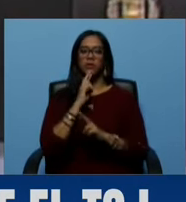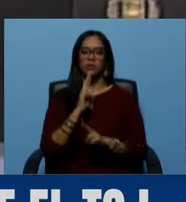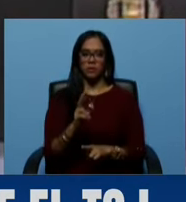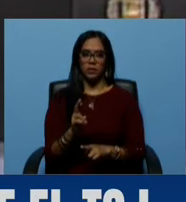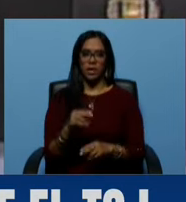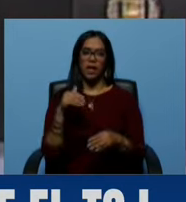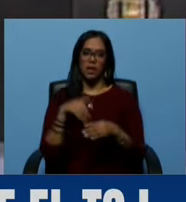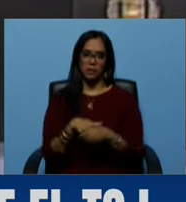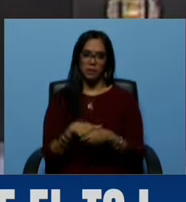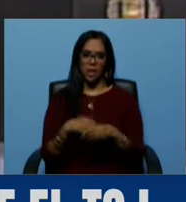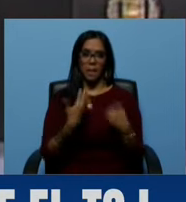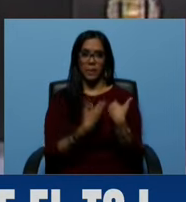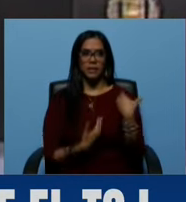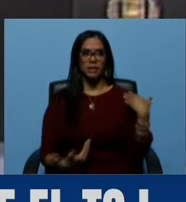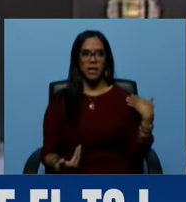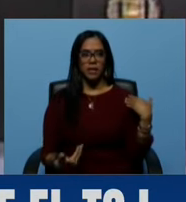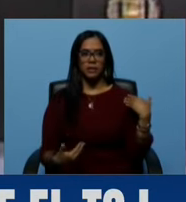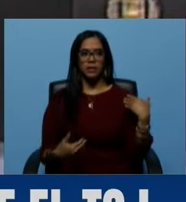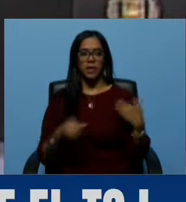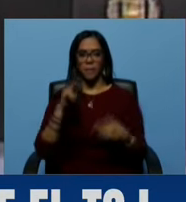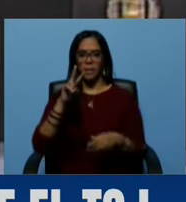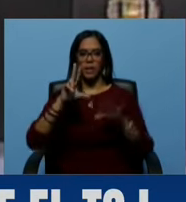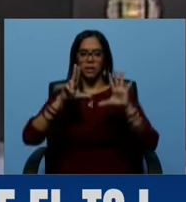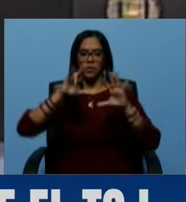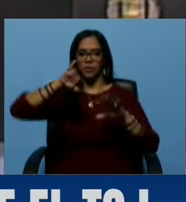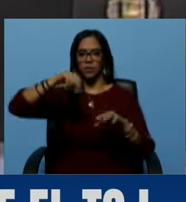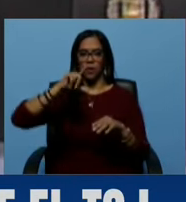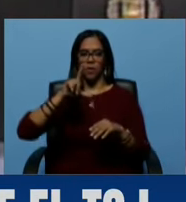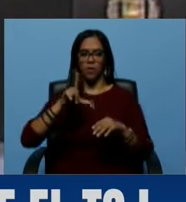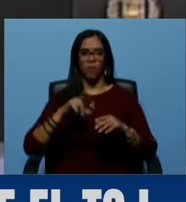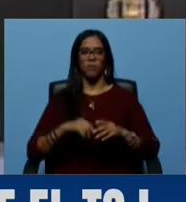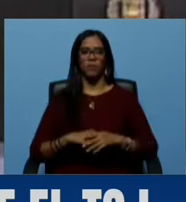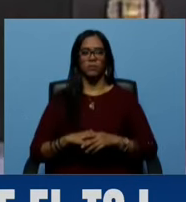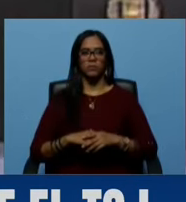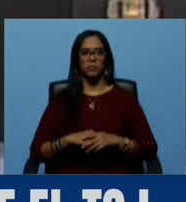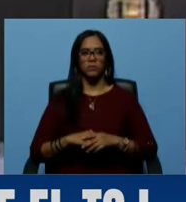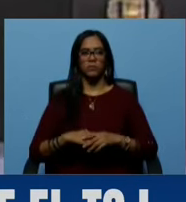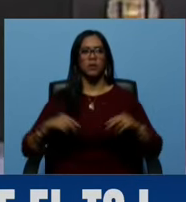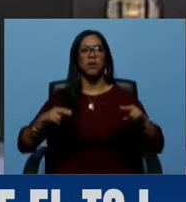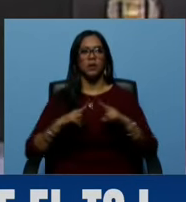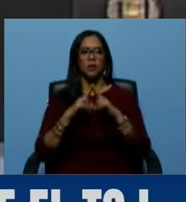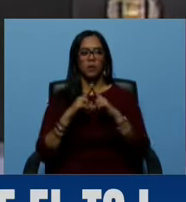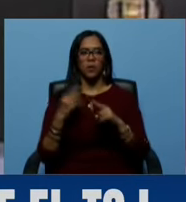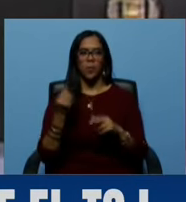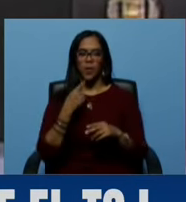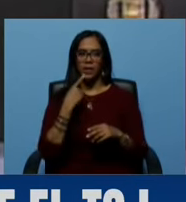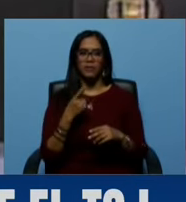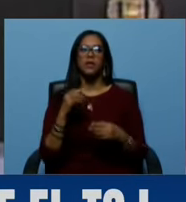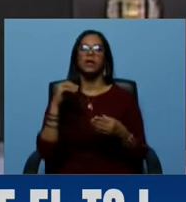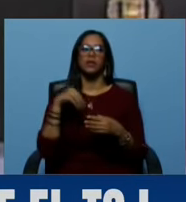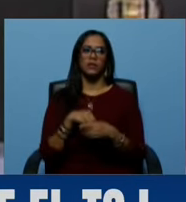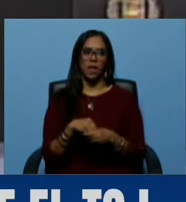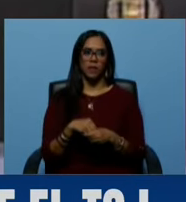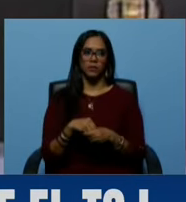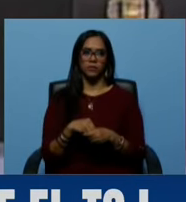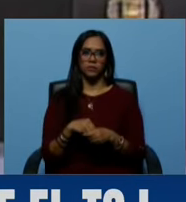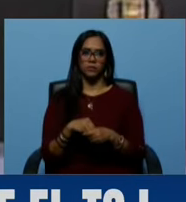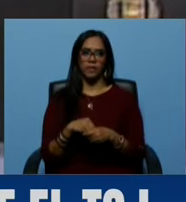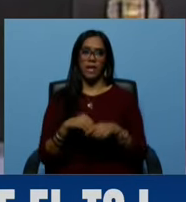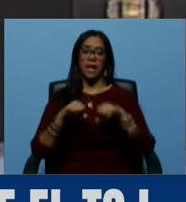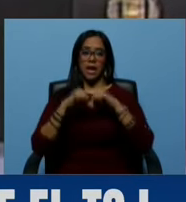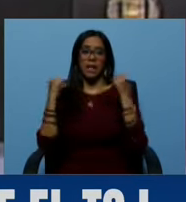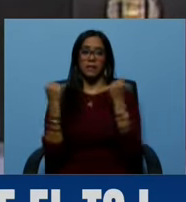de las elecciones presidenciales del 28 de julio. Nos encontramos, como les decía, dentro de la